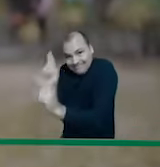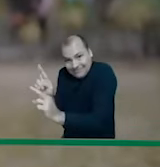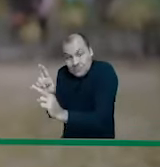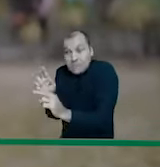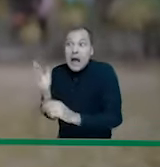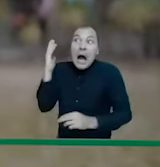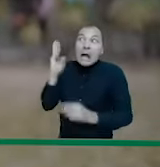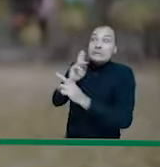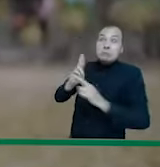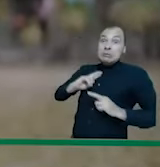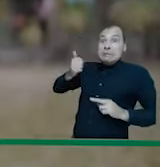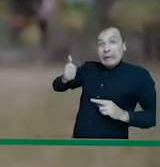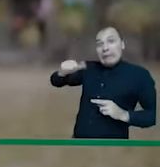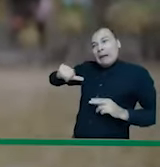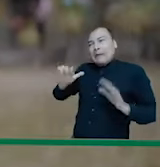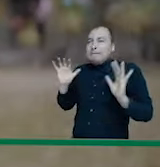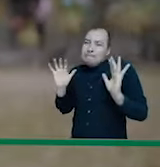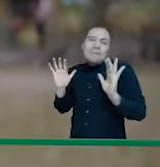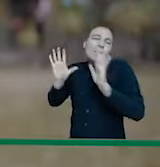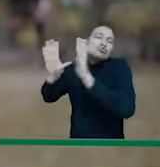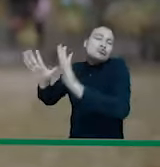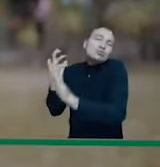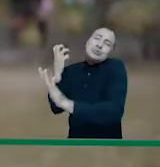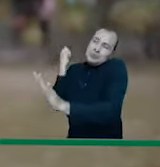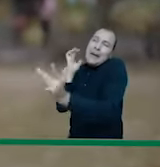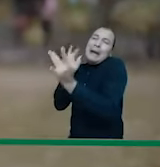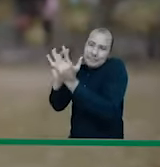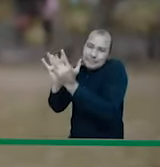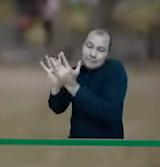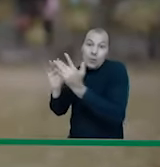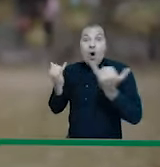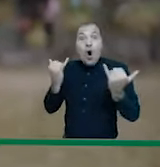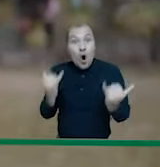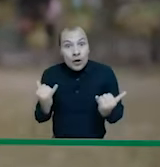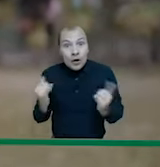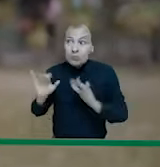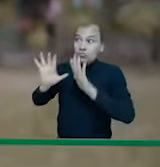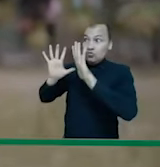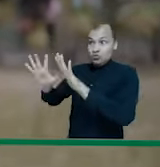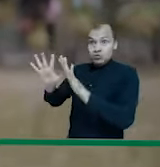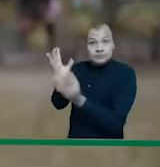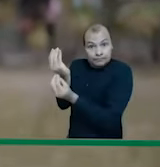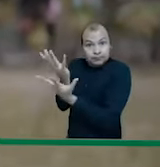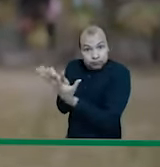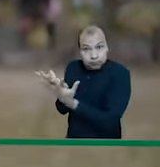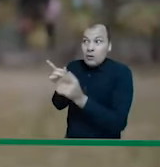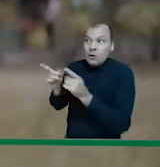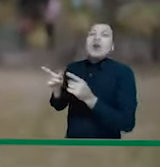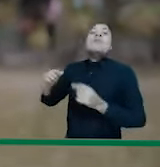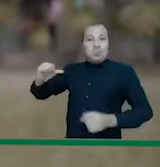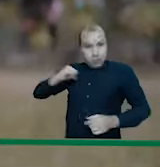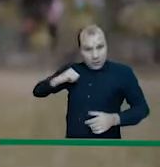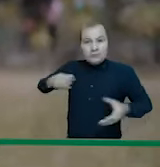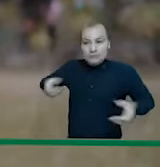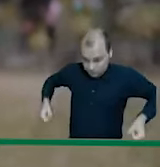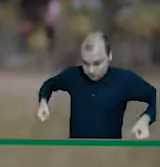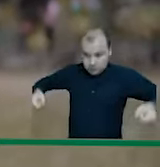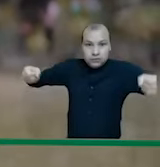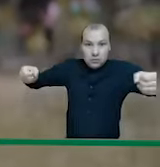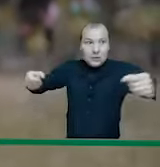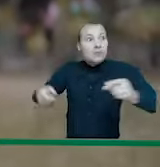patrimonial, ¿sí? Digamos que no es una respuesta ni mala ni buena, es una respuesta acorde a la época. Hoy, la realidad de hoy de